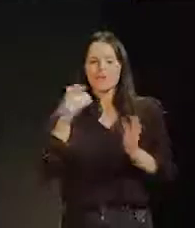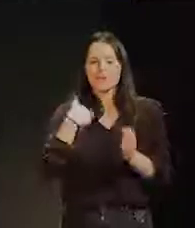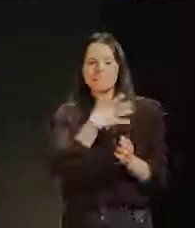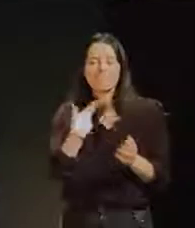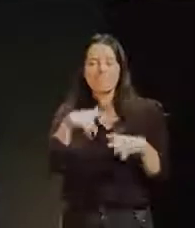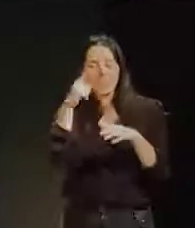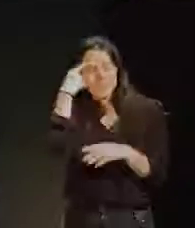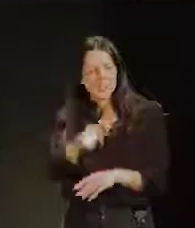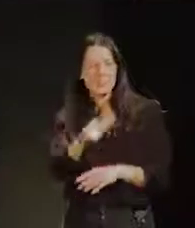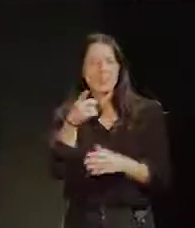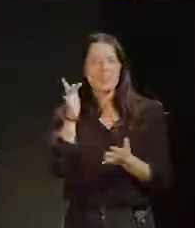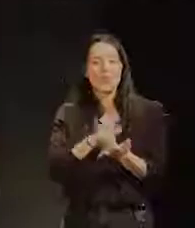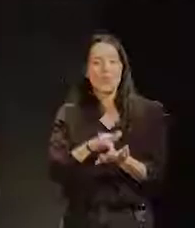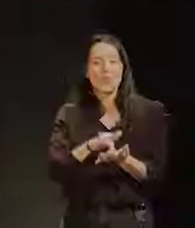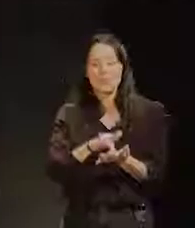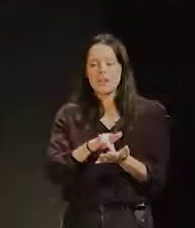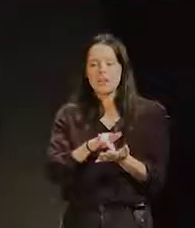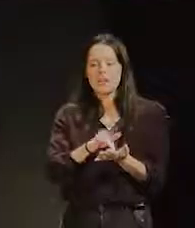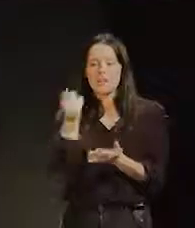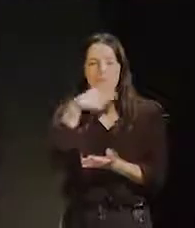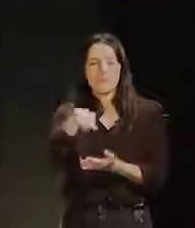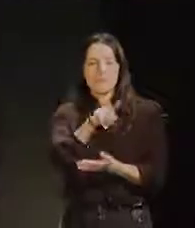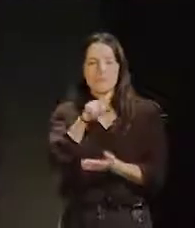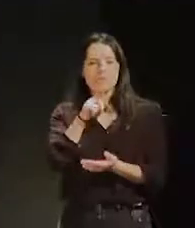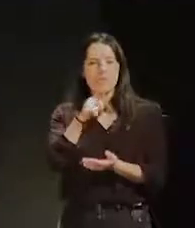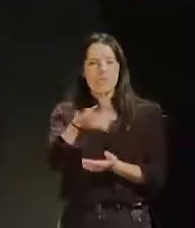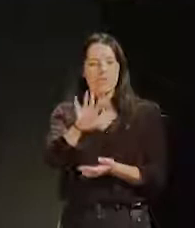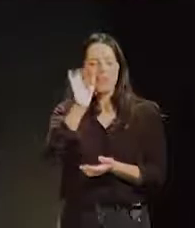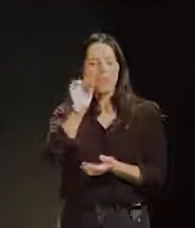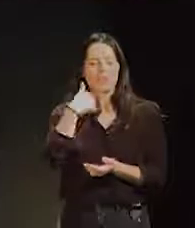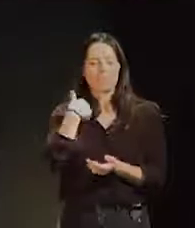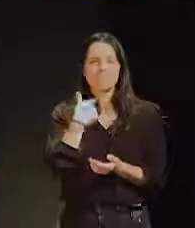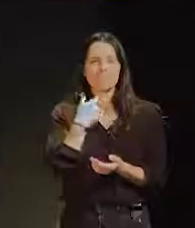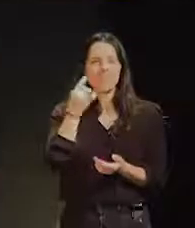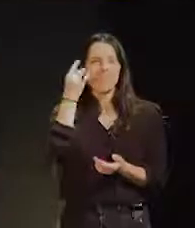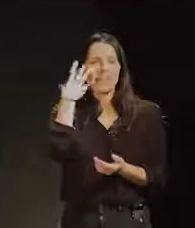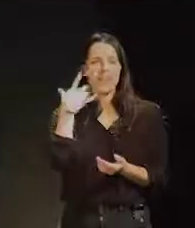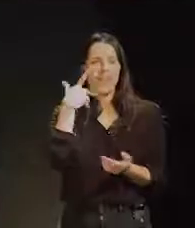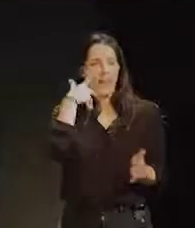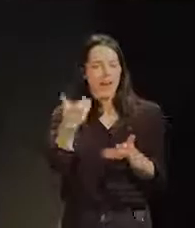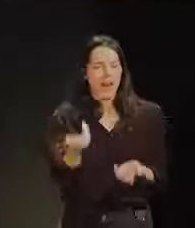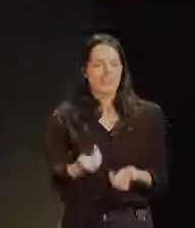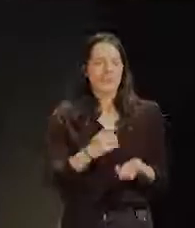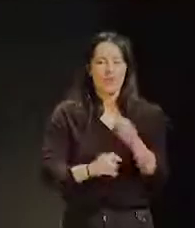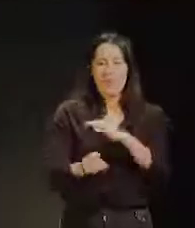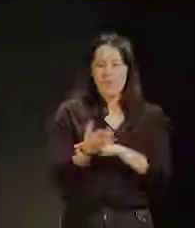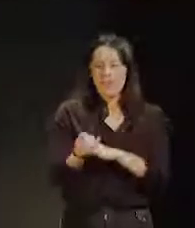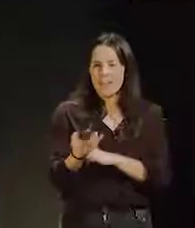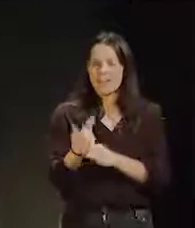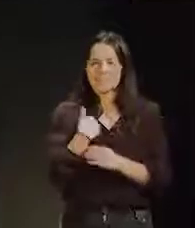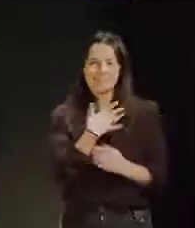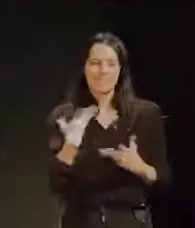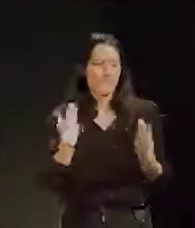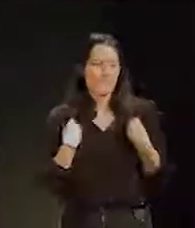que os planteáis que la creación o que la vida creativa o que queréis vivir